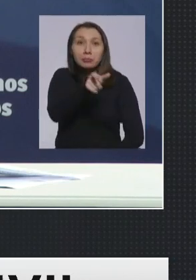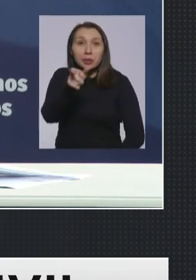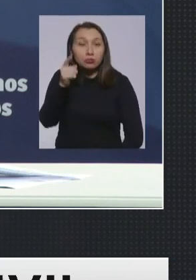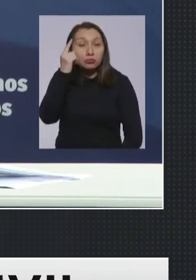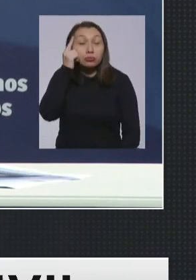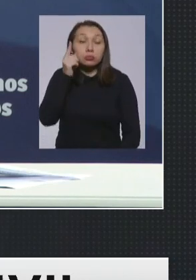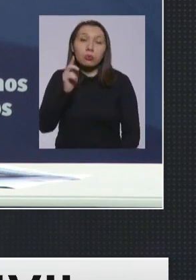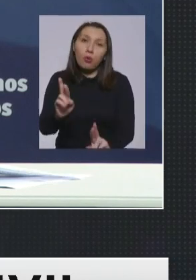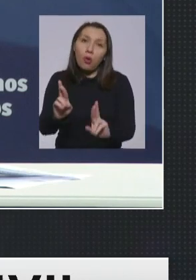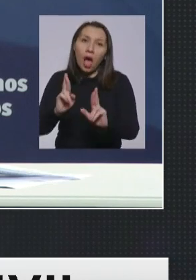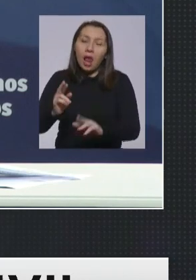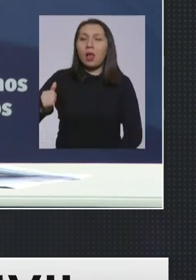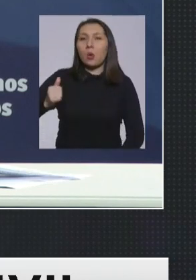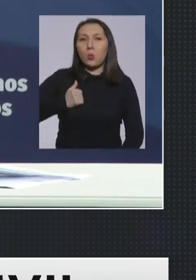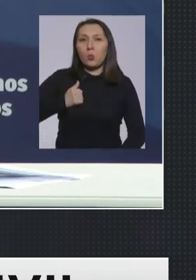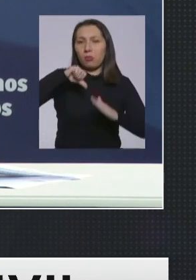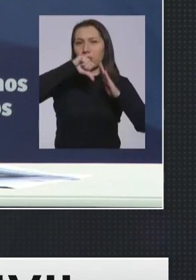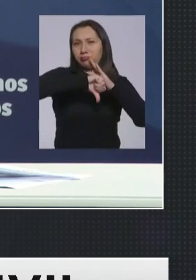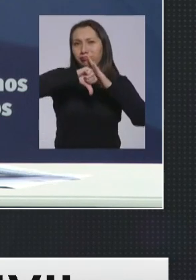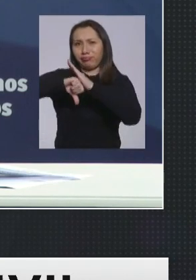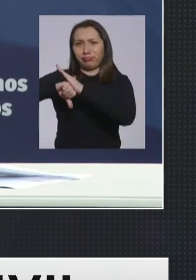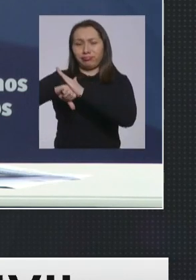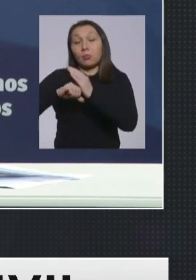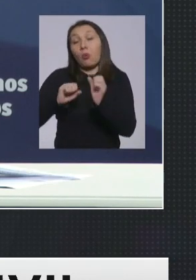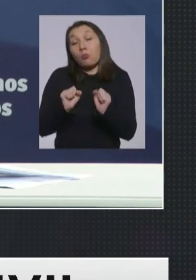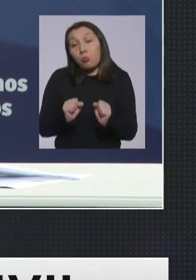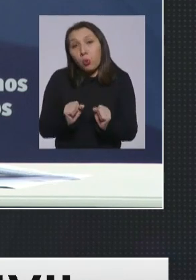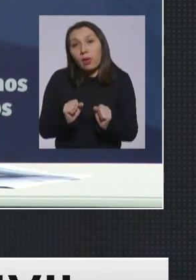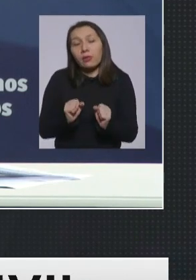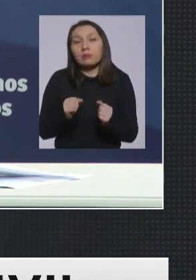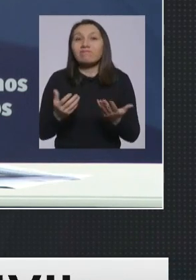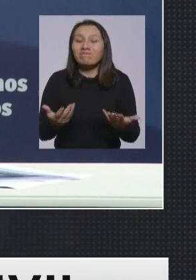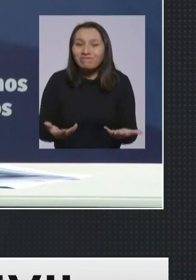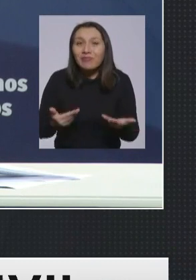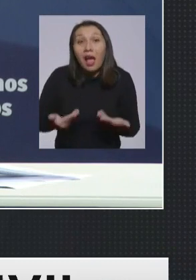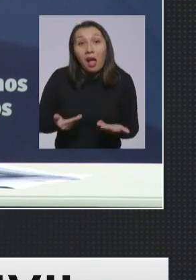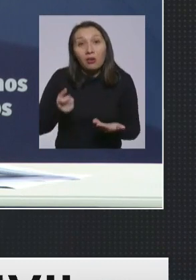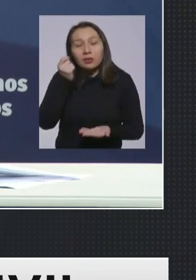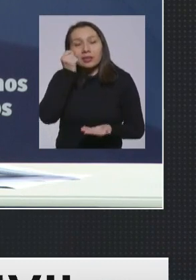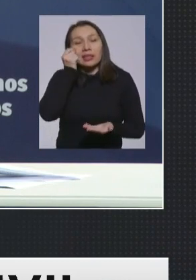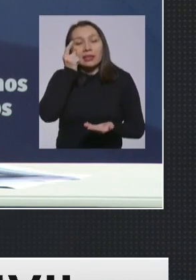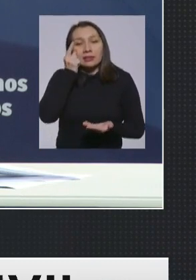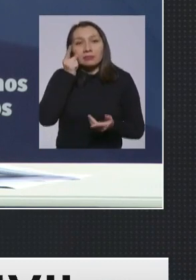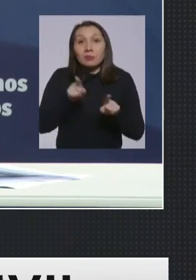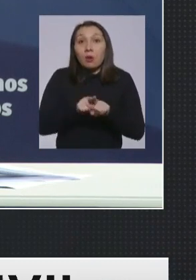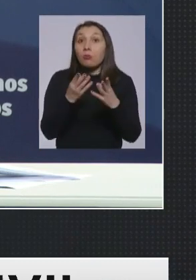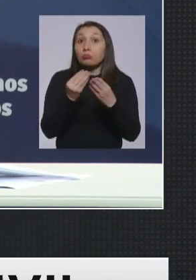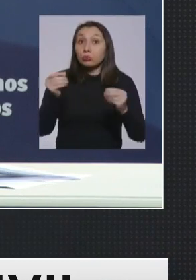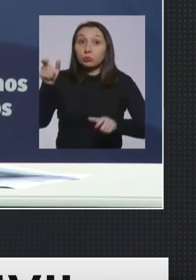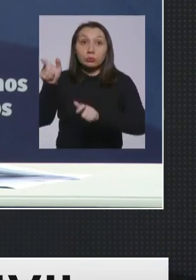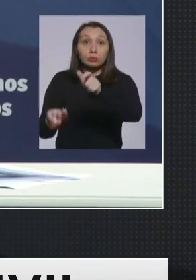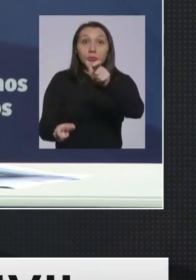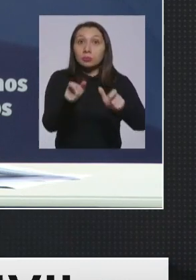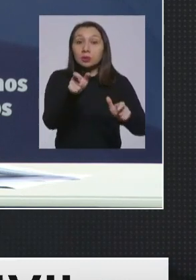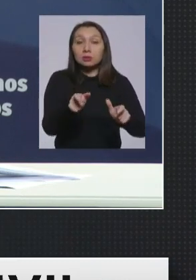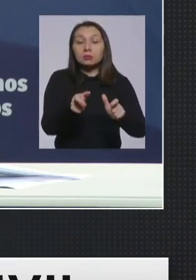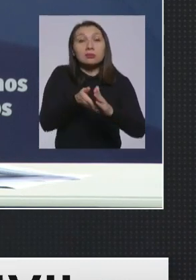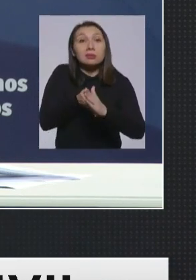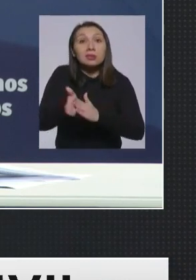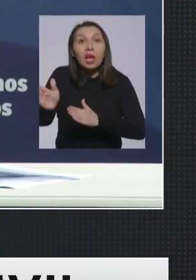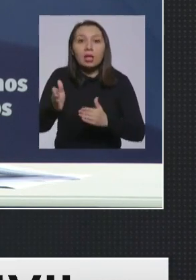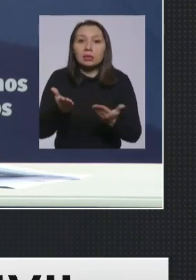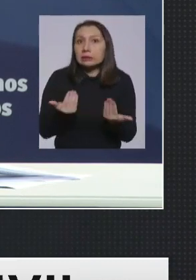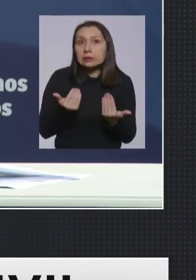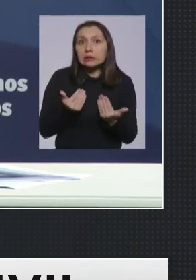ojalá cumplan la cuarentena dentro de lo posible ahora hay que entender que mucha gente sale porque